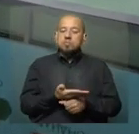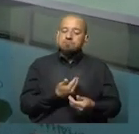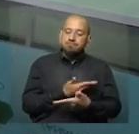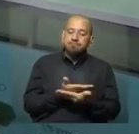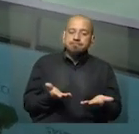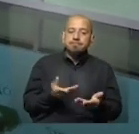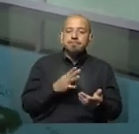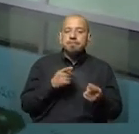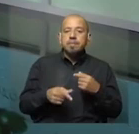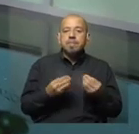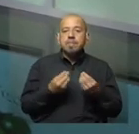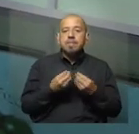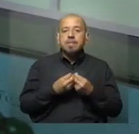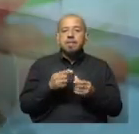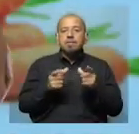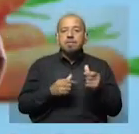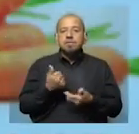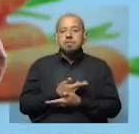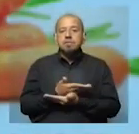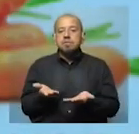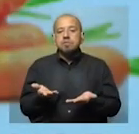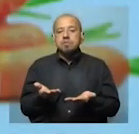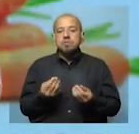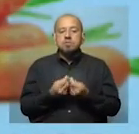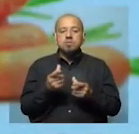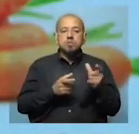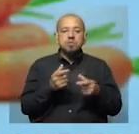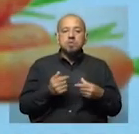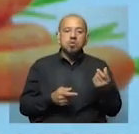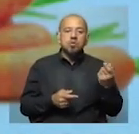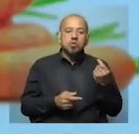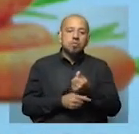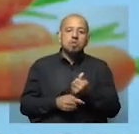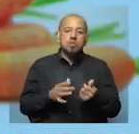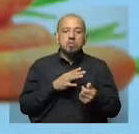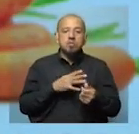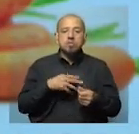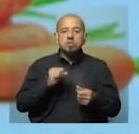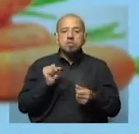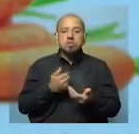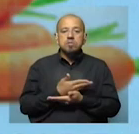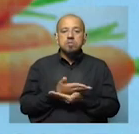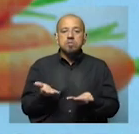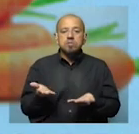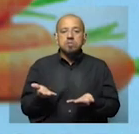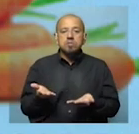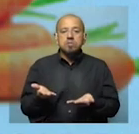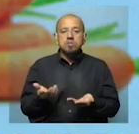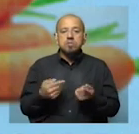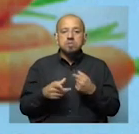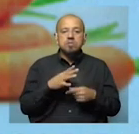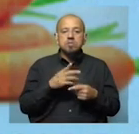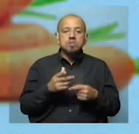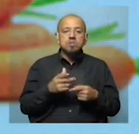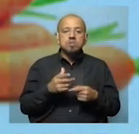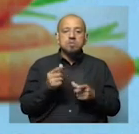Básicamente, mucha gente ofertando y mucha gente comprando, y de acuerdo a si hay más oferta que lo que está dispuesta la